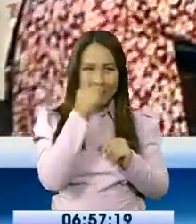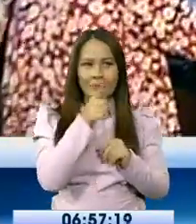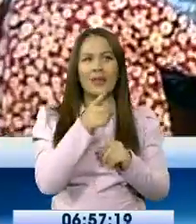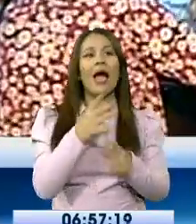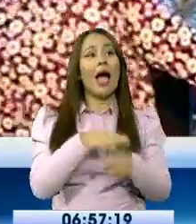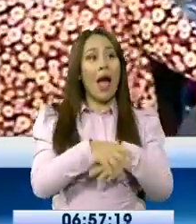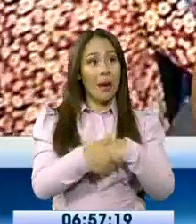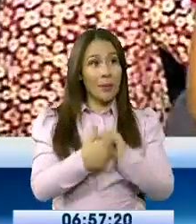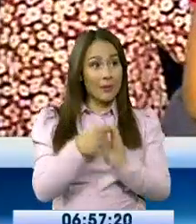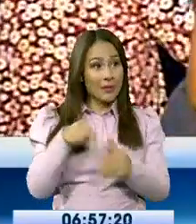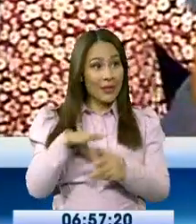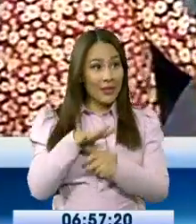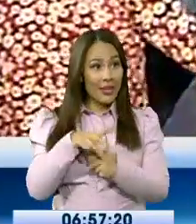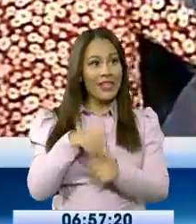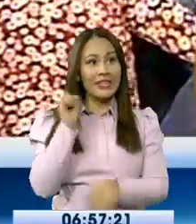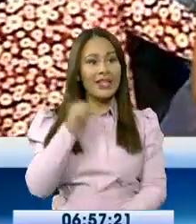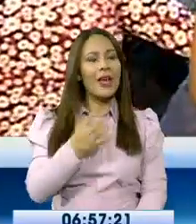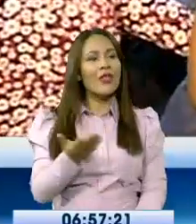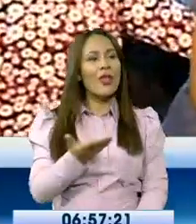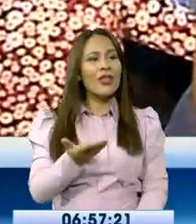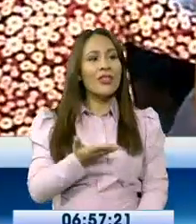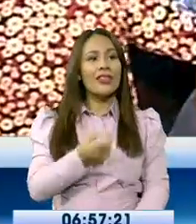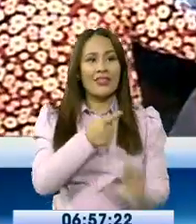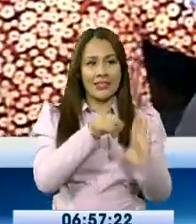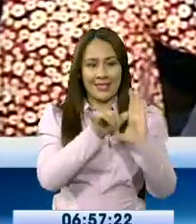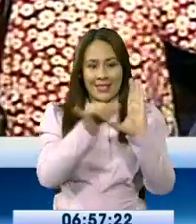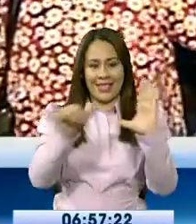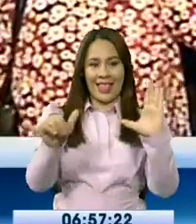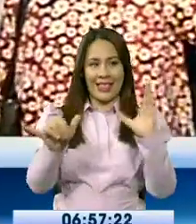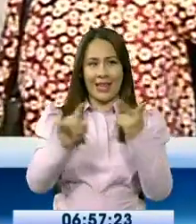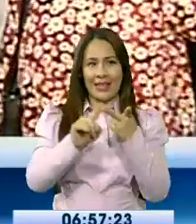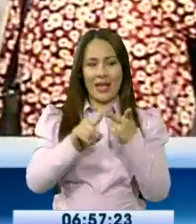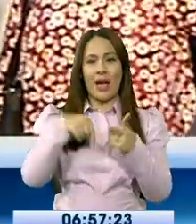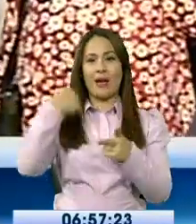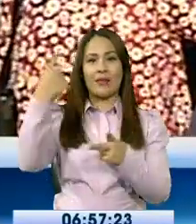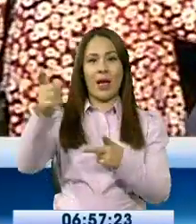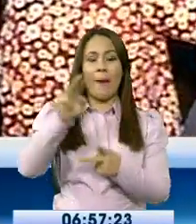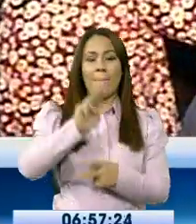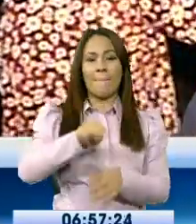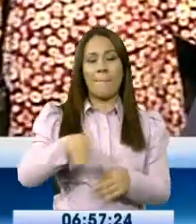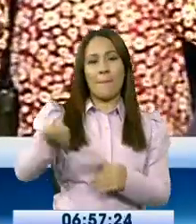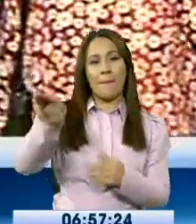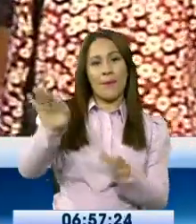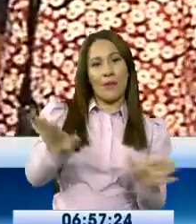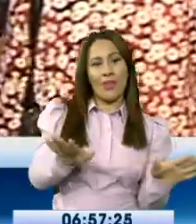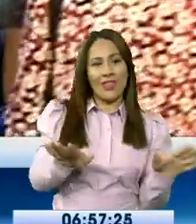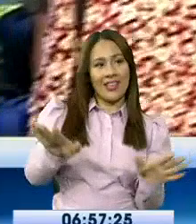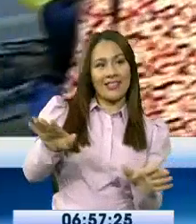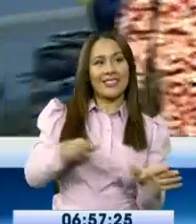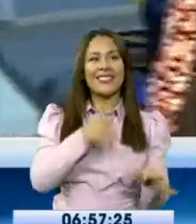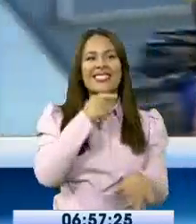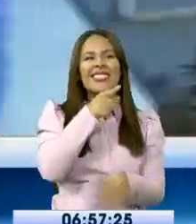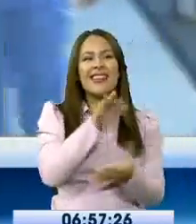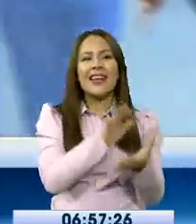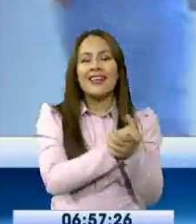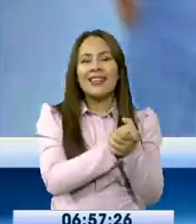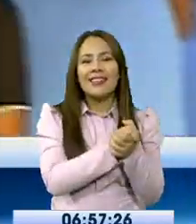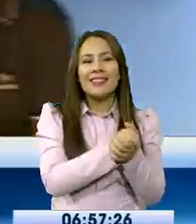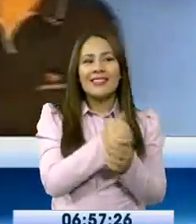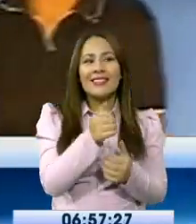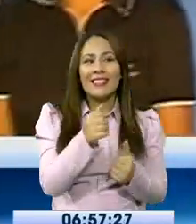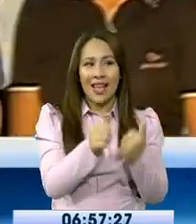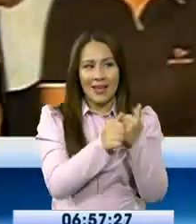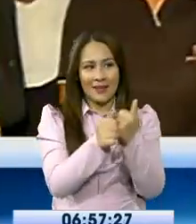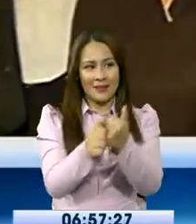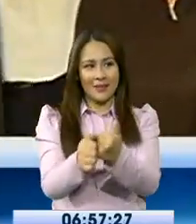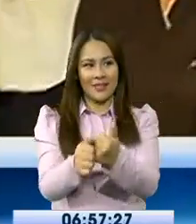aprovechando el feriado. ¿Para dónde? Para Santa Elena de ella Montañita. Ah, caramba. ¿En compañía de quién? De mi esposo. Sí, venimos